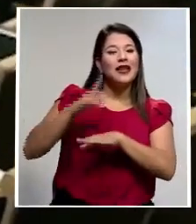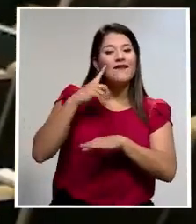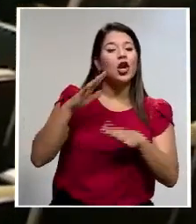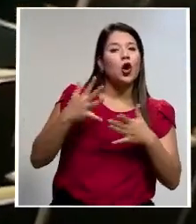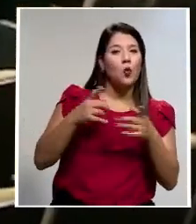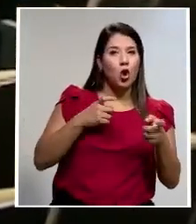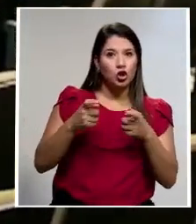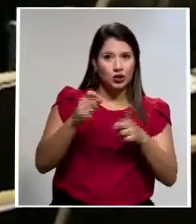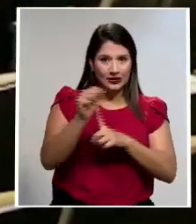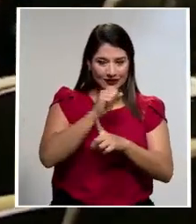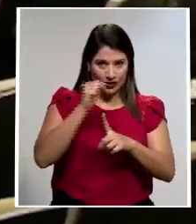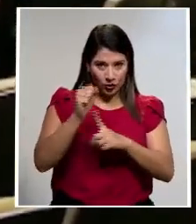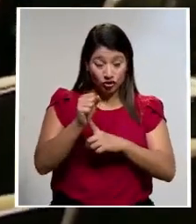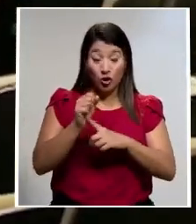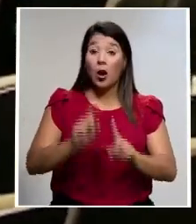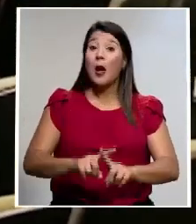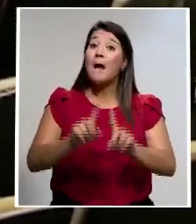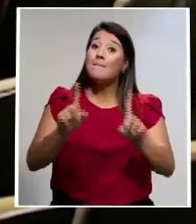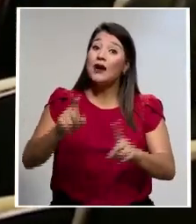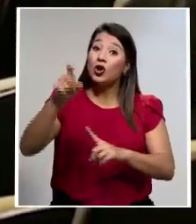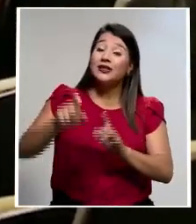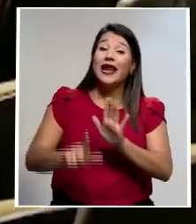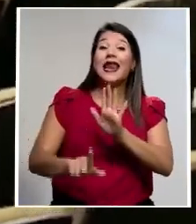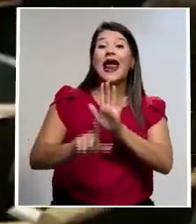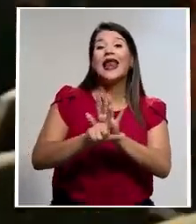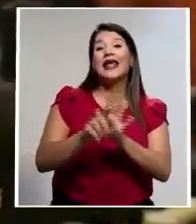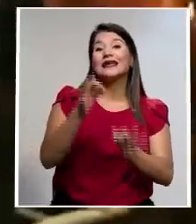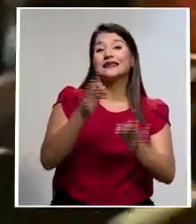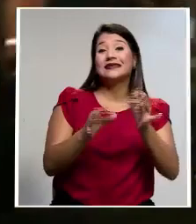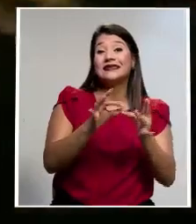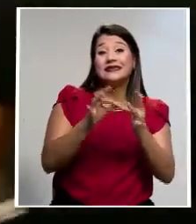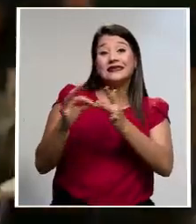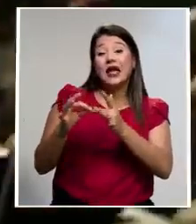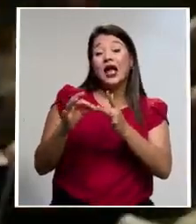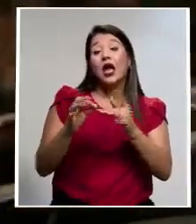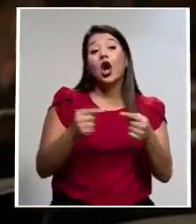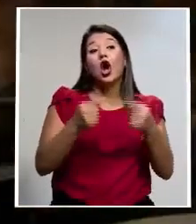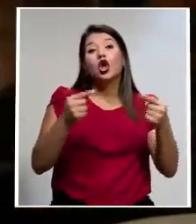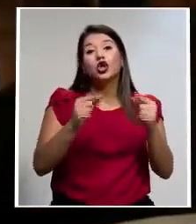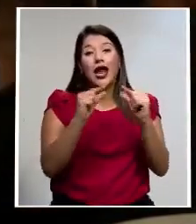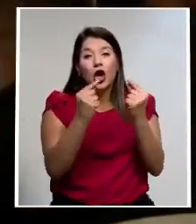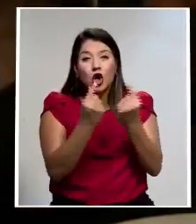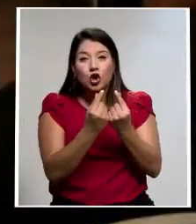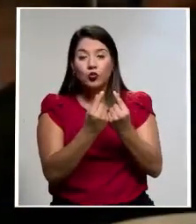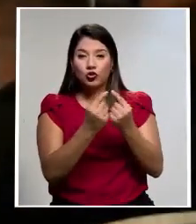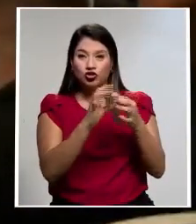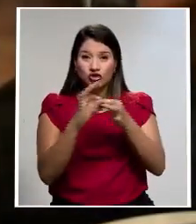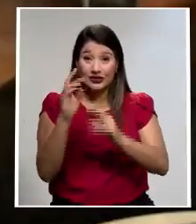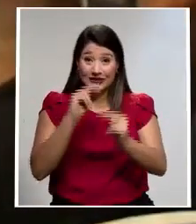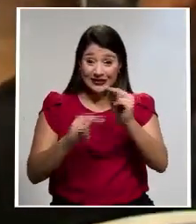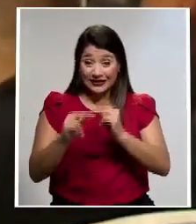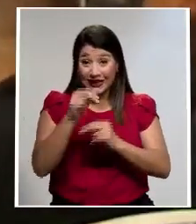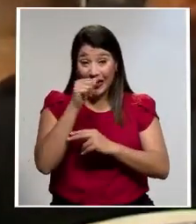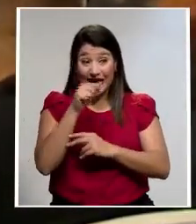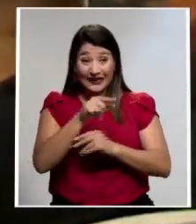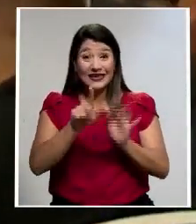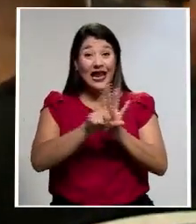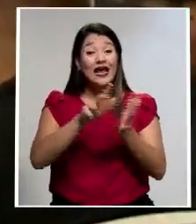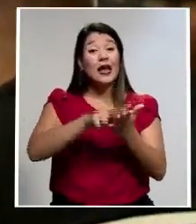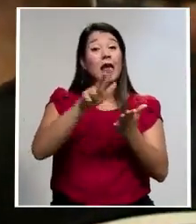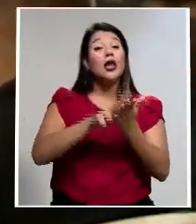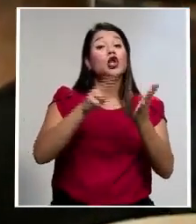hace que nuevamente se hable de la Ley de la Jurisdicción Especializada contra el Crimen Organizado, ley que fue aprobada en el año 2017, pero que